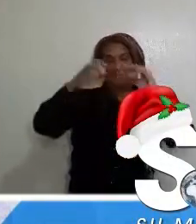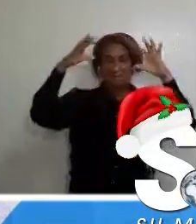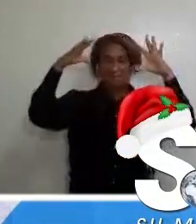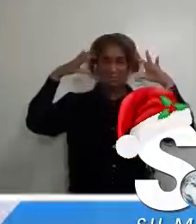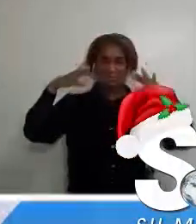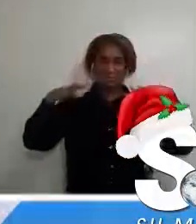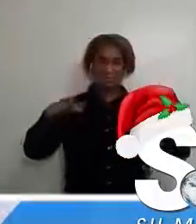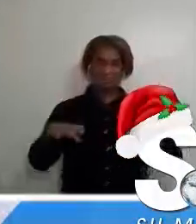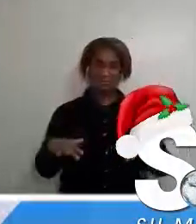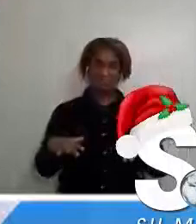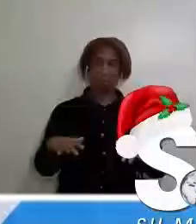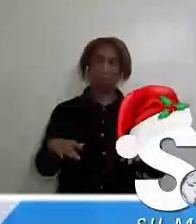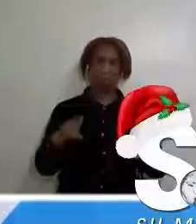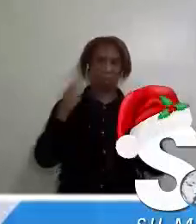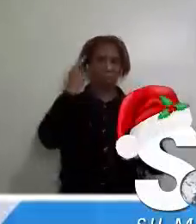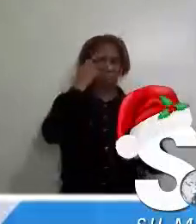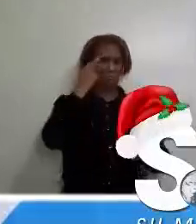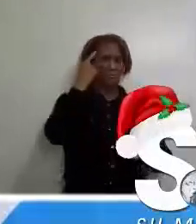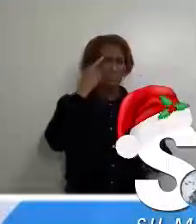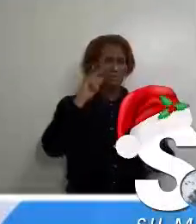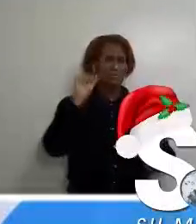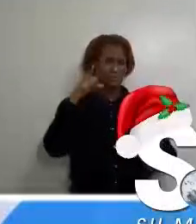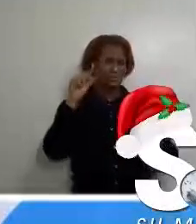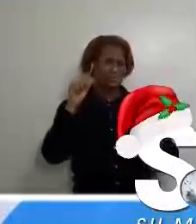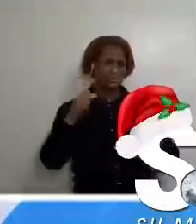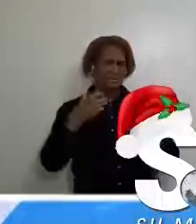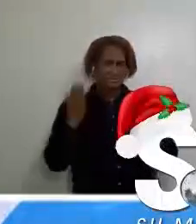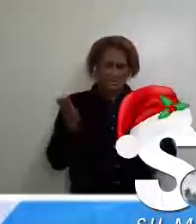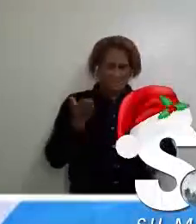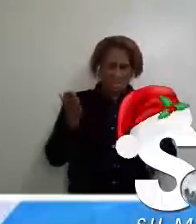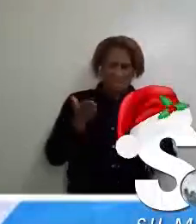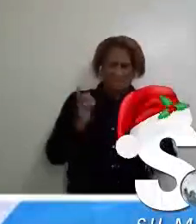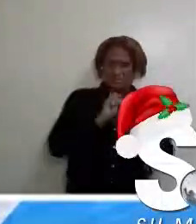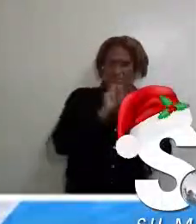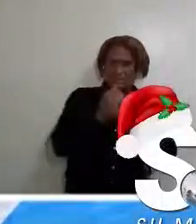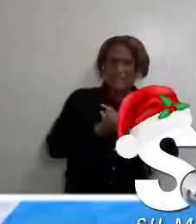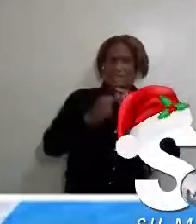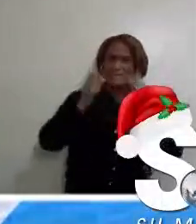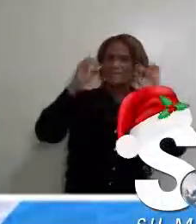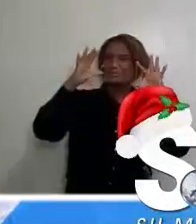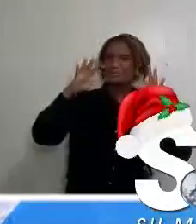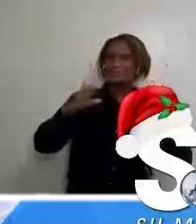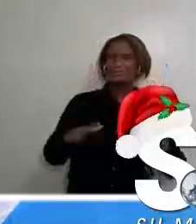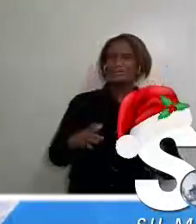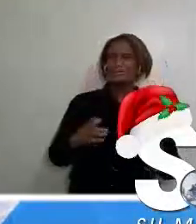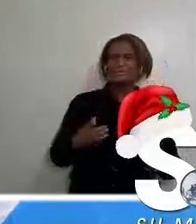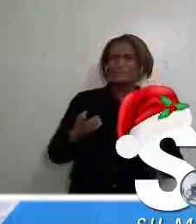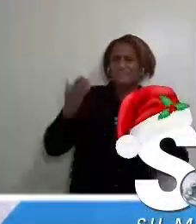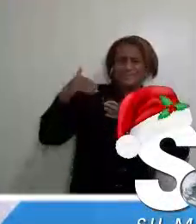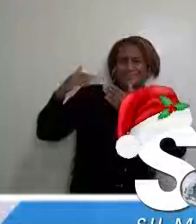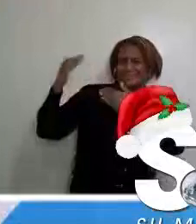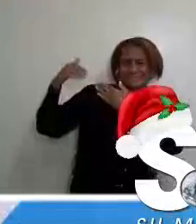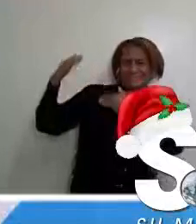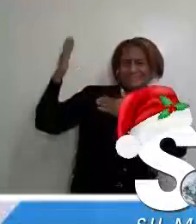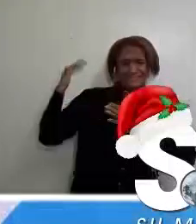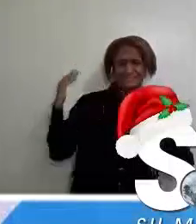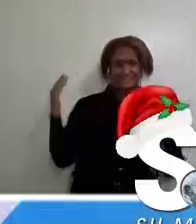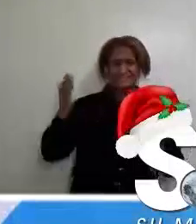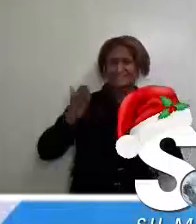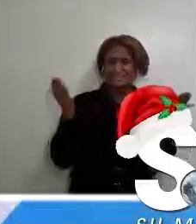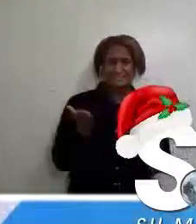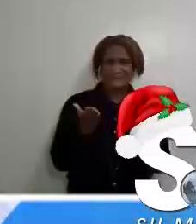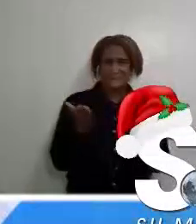digamos gracioso sino por lo que sale de sus la enseñanza que él